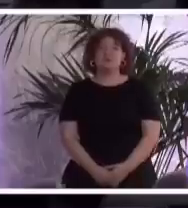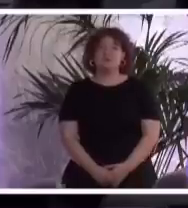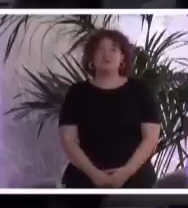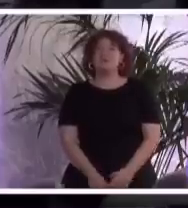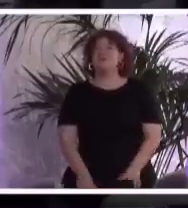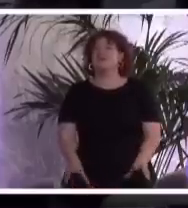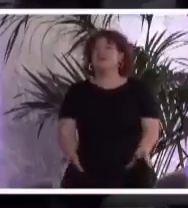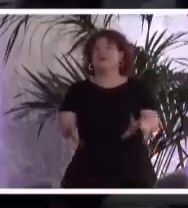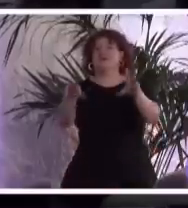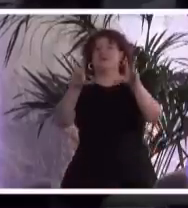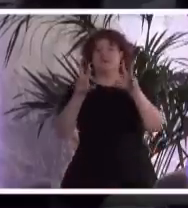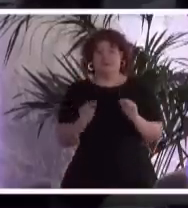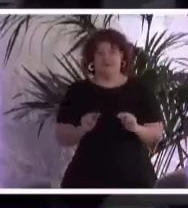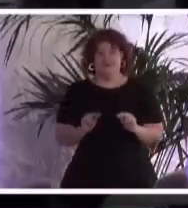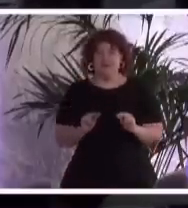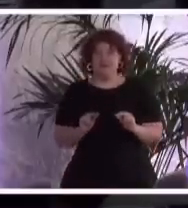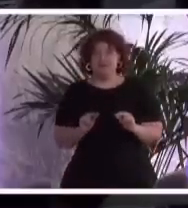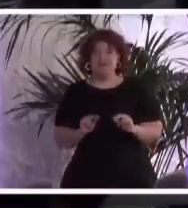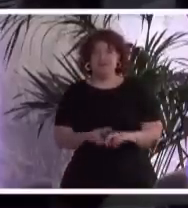termino ya